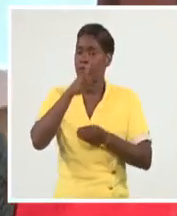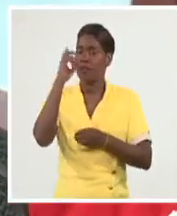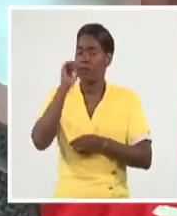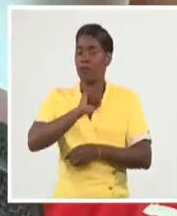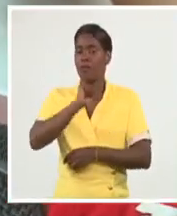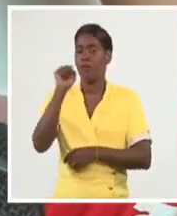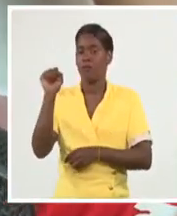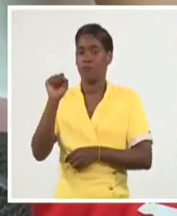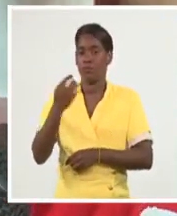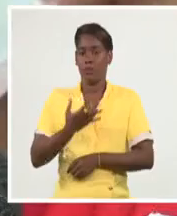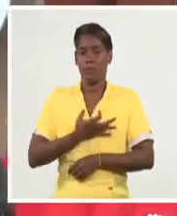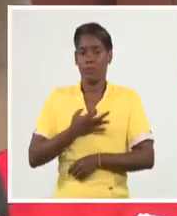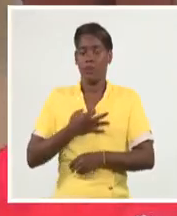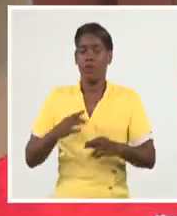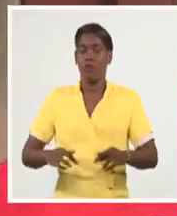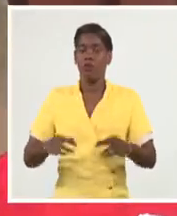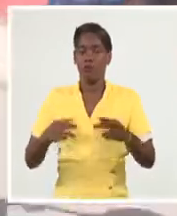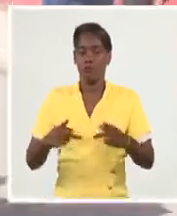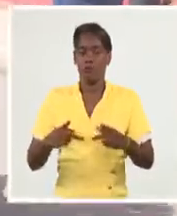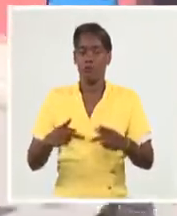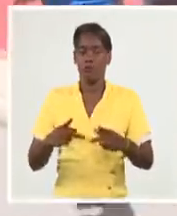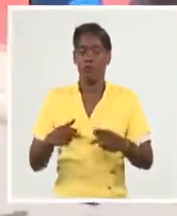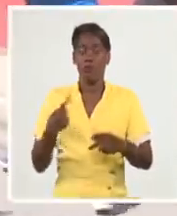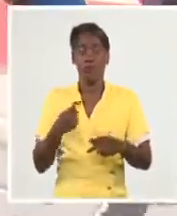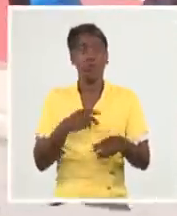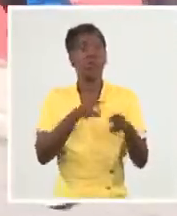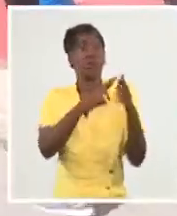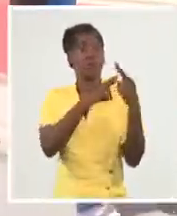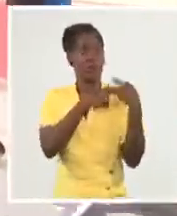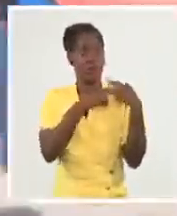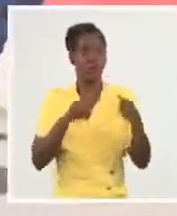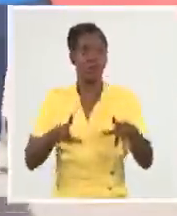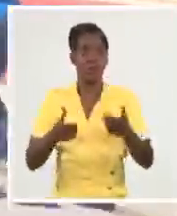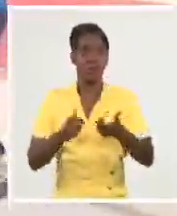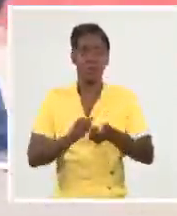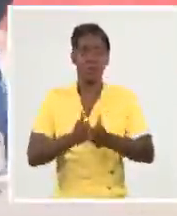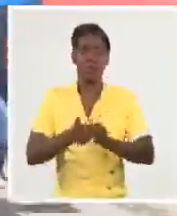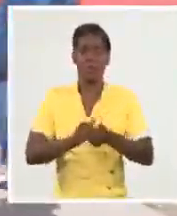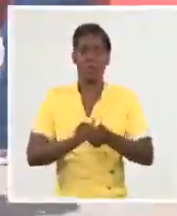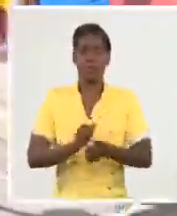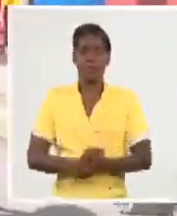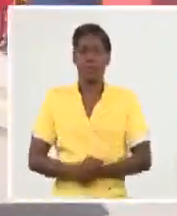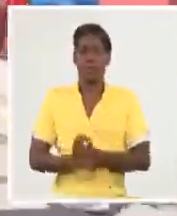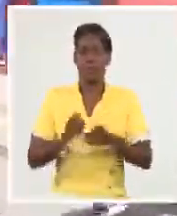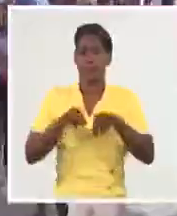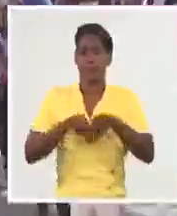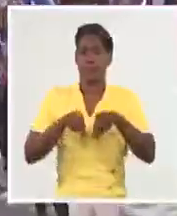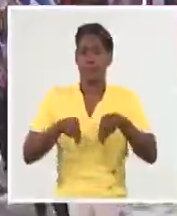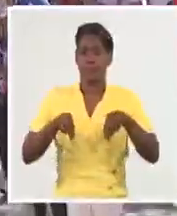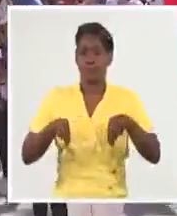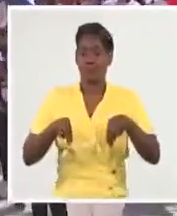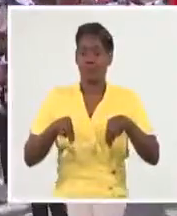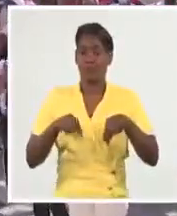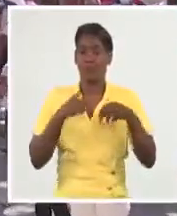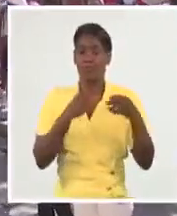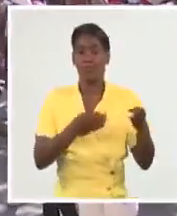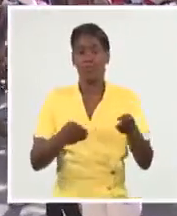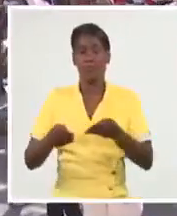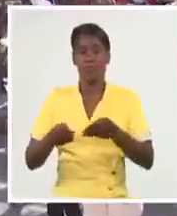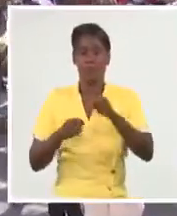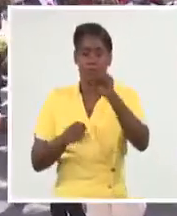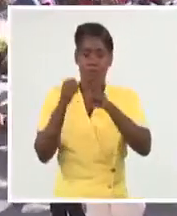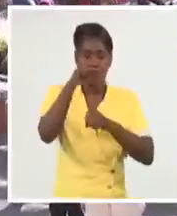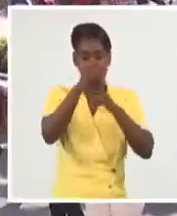existen 100% de posibilidades. En el acto oficial de recibimiento al campeón olímpico de boxeo en